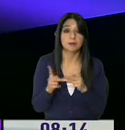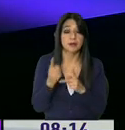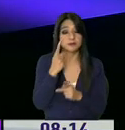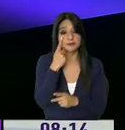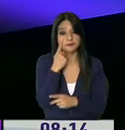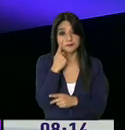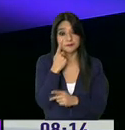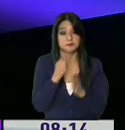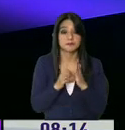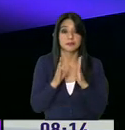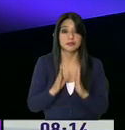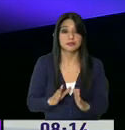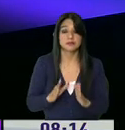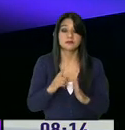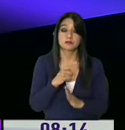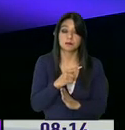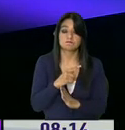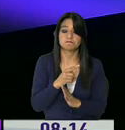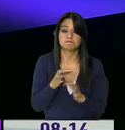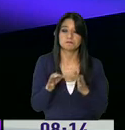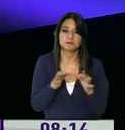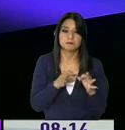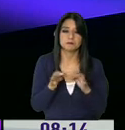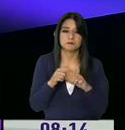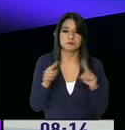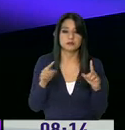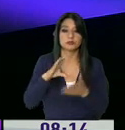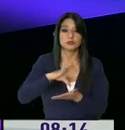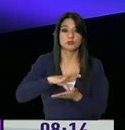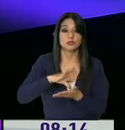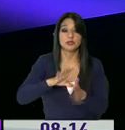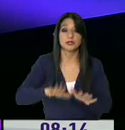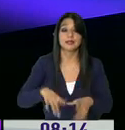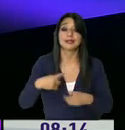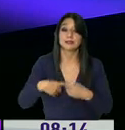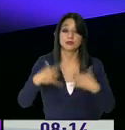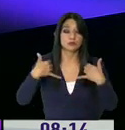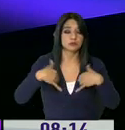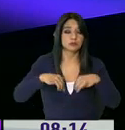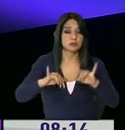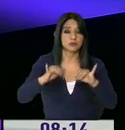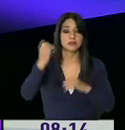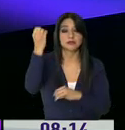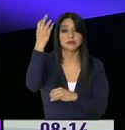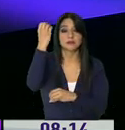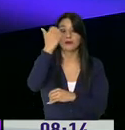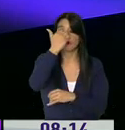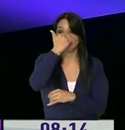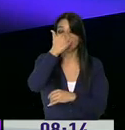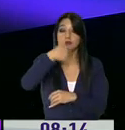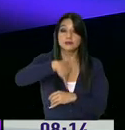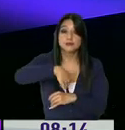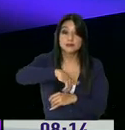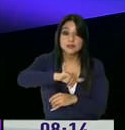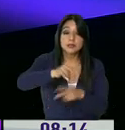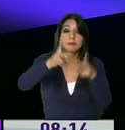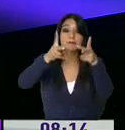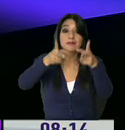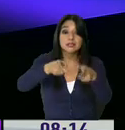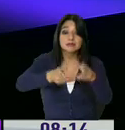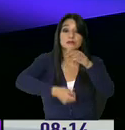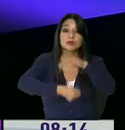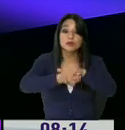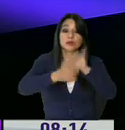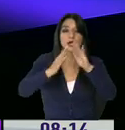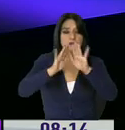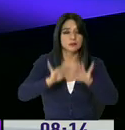la ministra se lo comienza a realizar en diferentes ciudades. En Quito seguimos en semáforo en rojo y seguimos con el mismo lema, quédate